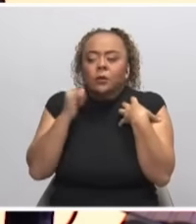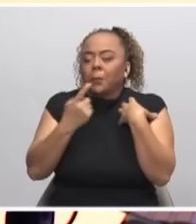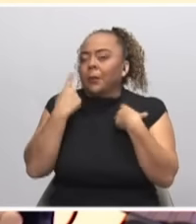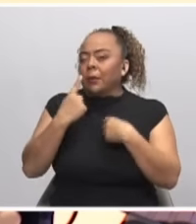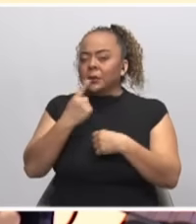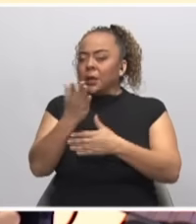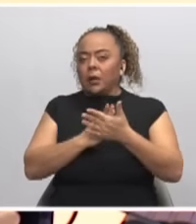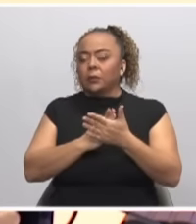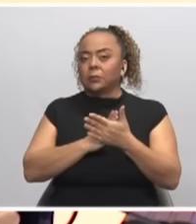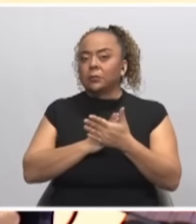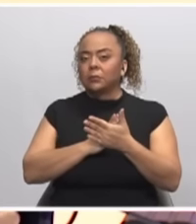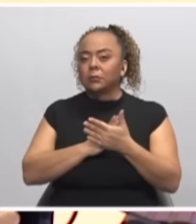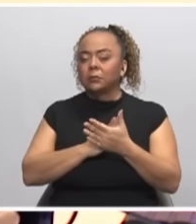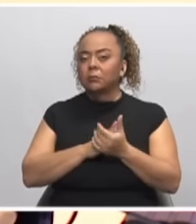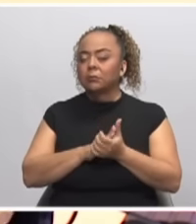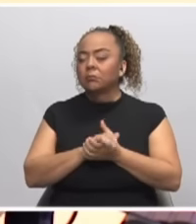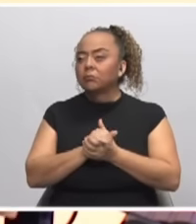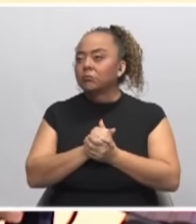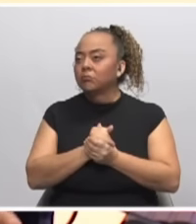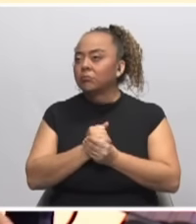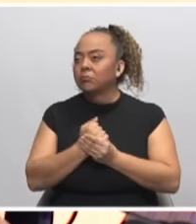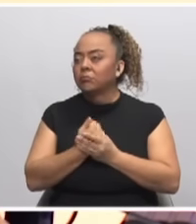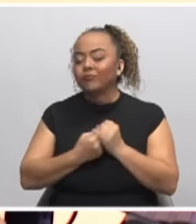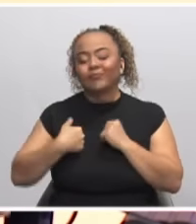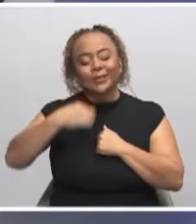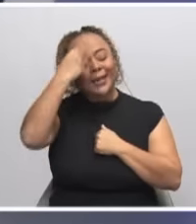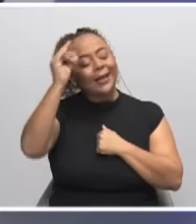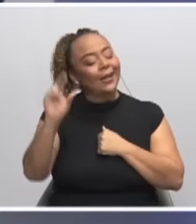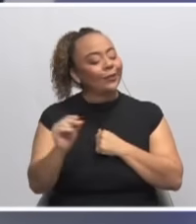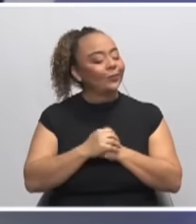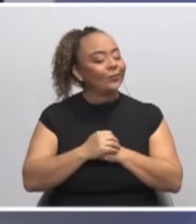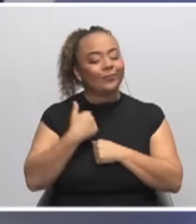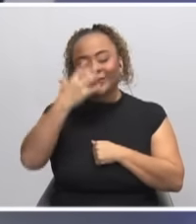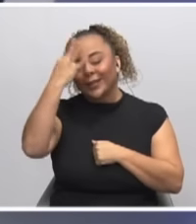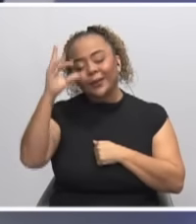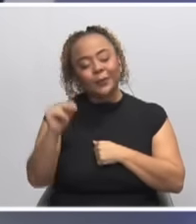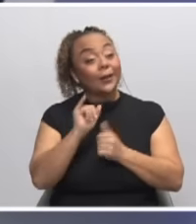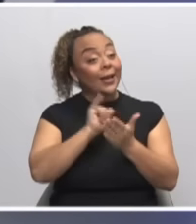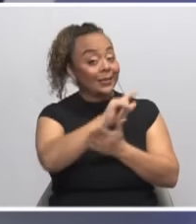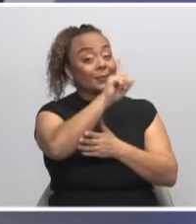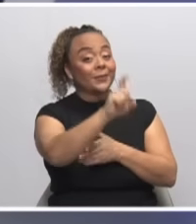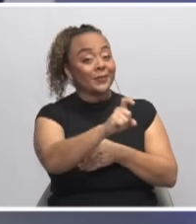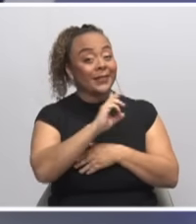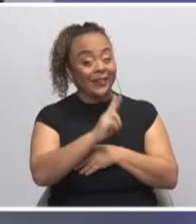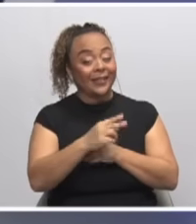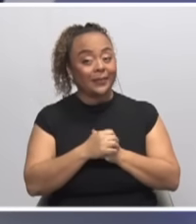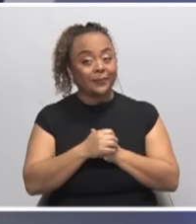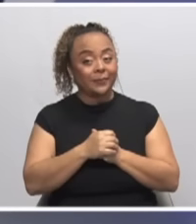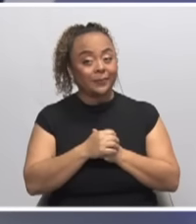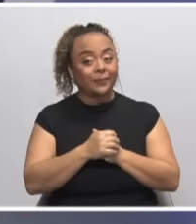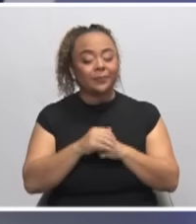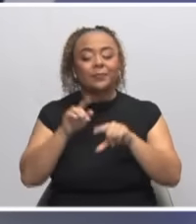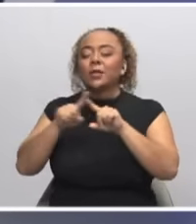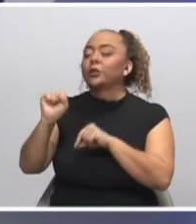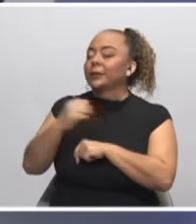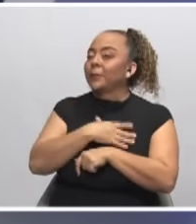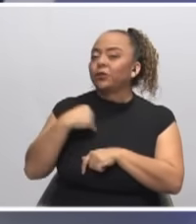algo eh No es Yo creo que es una gran interrogante verdad alguna líneas Pero sí me